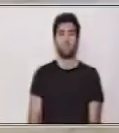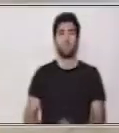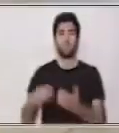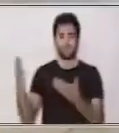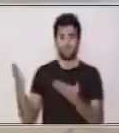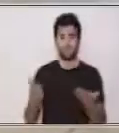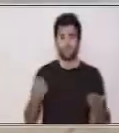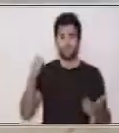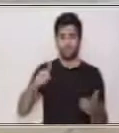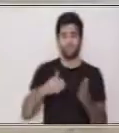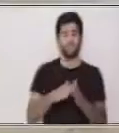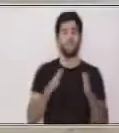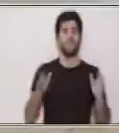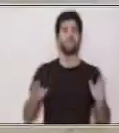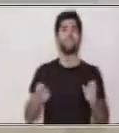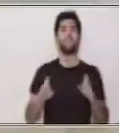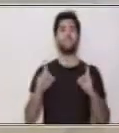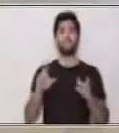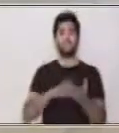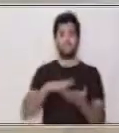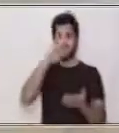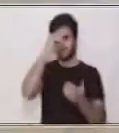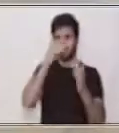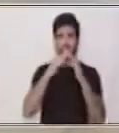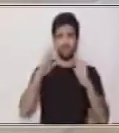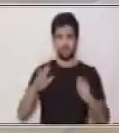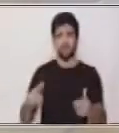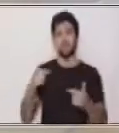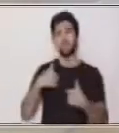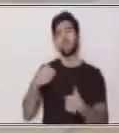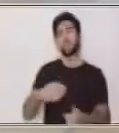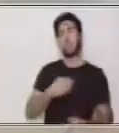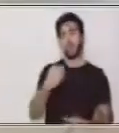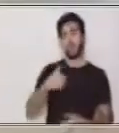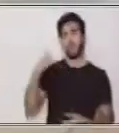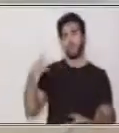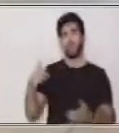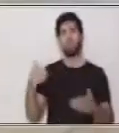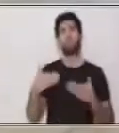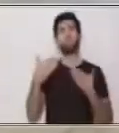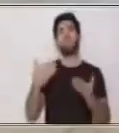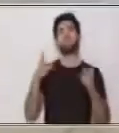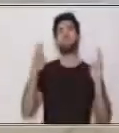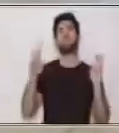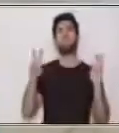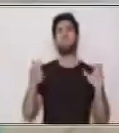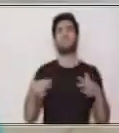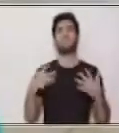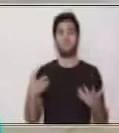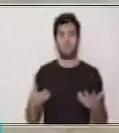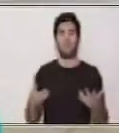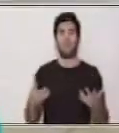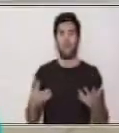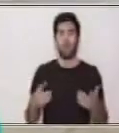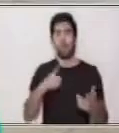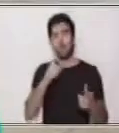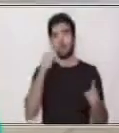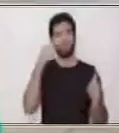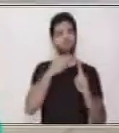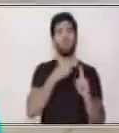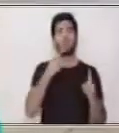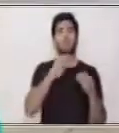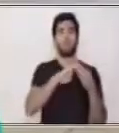Bienvenidos a este espacio educativo Aprendo en Casa. Soy Ángel García y en esta oportunidad voy a desarrollar el tema correspondiente